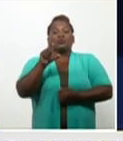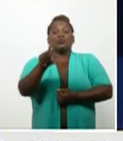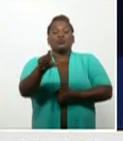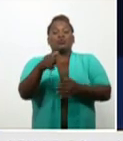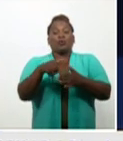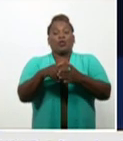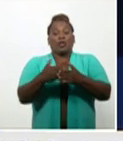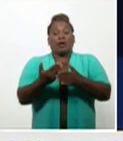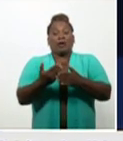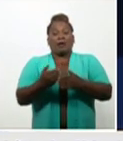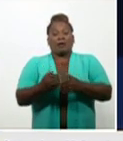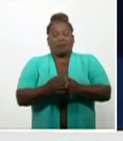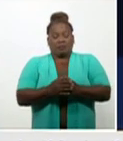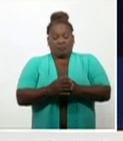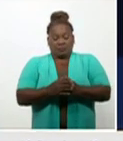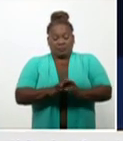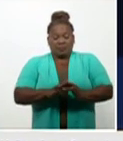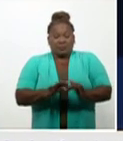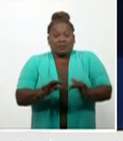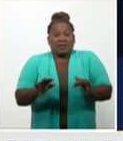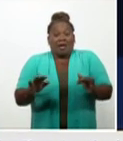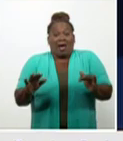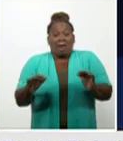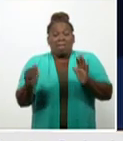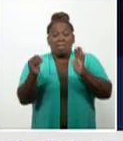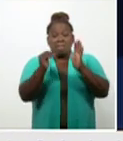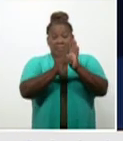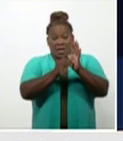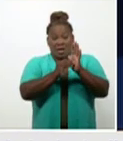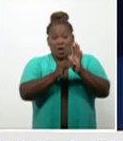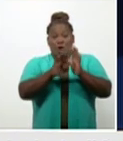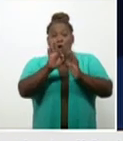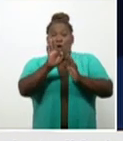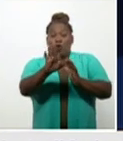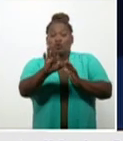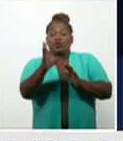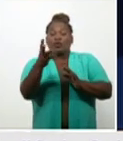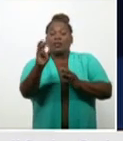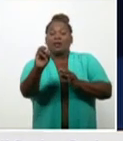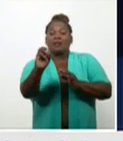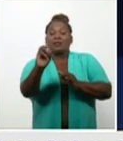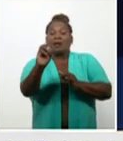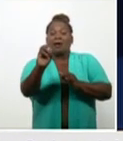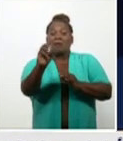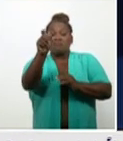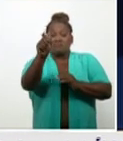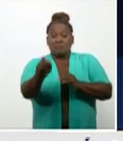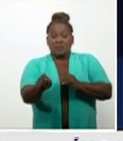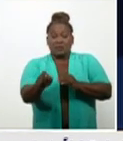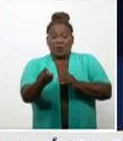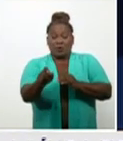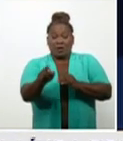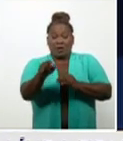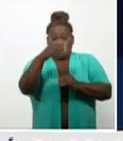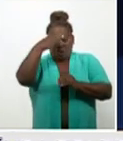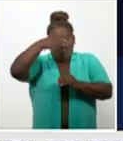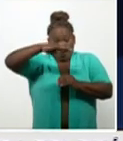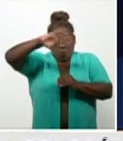De esta forma, ya 1.830 pacientes en nuestro país, el